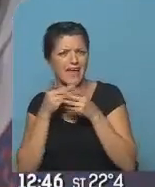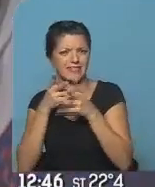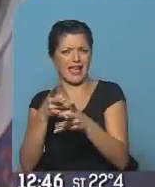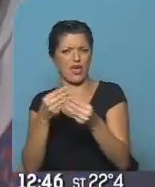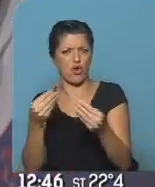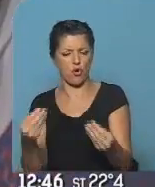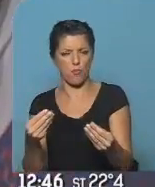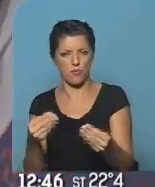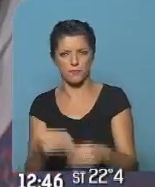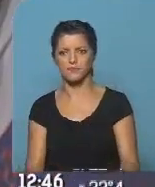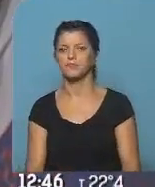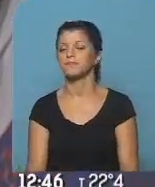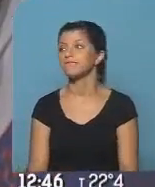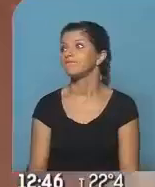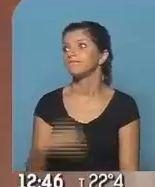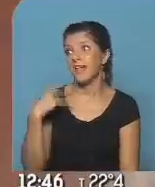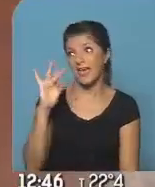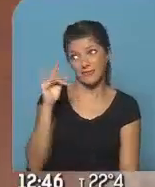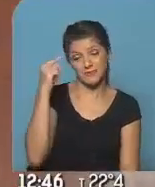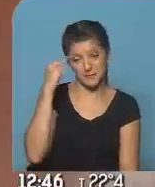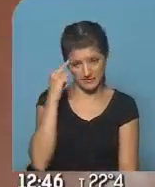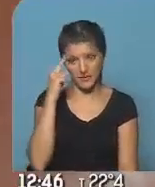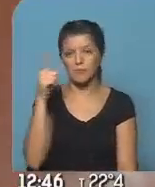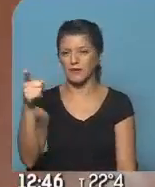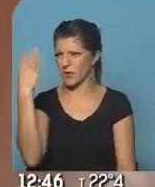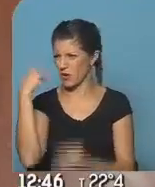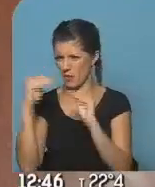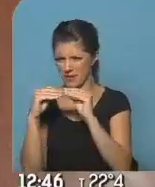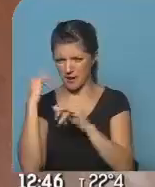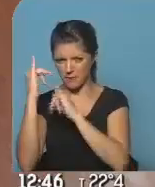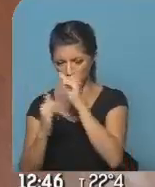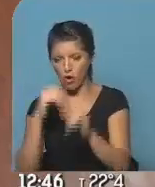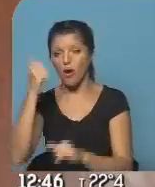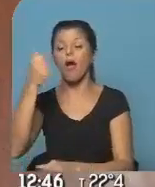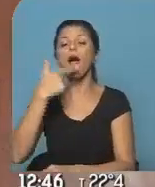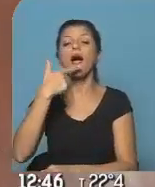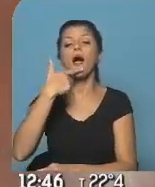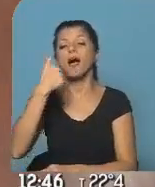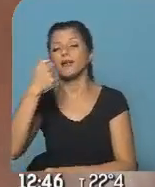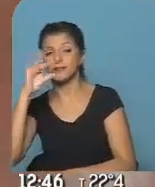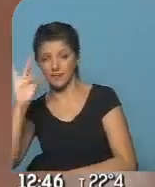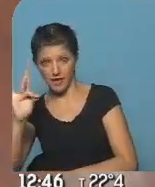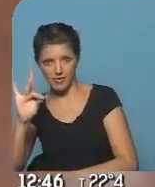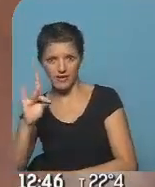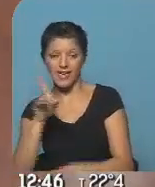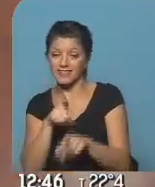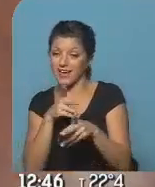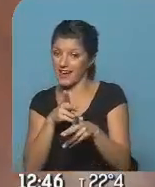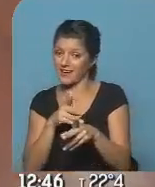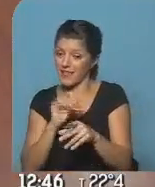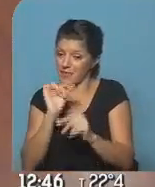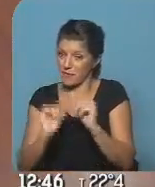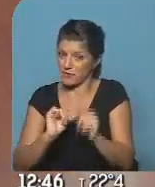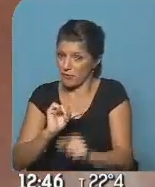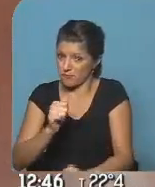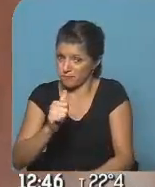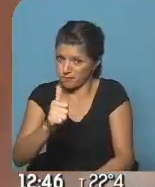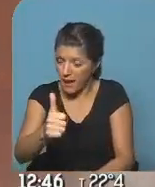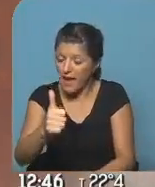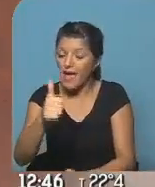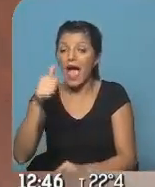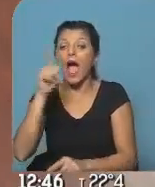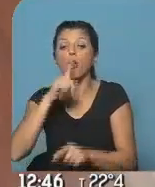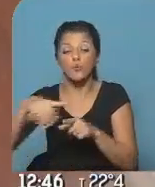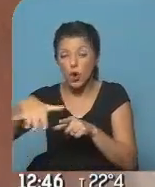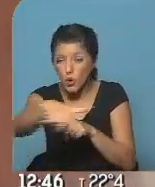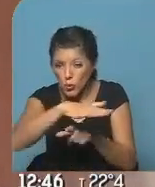como decía Natalia recién, va ganando la guerra, digamos. Está recuperando el control de territorios que hasta hace un tiempo estaban